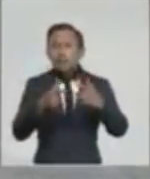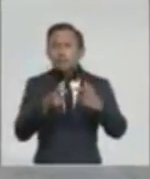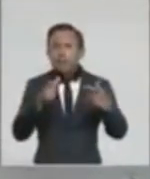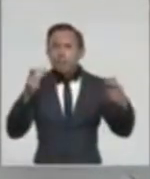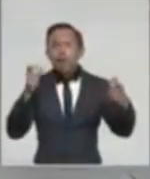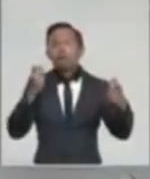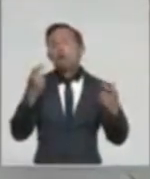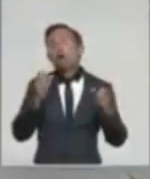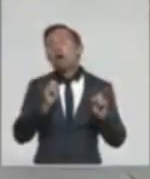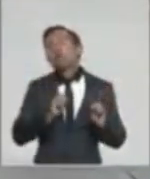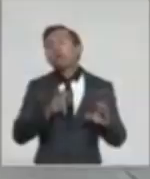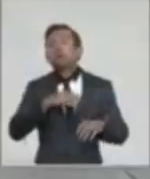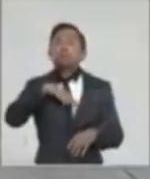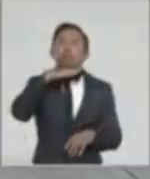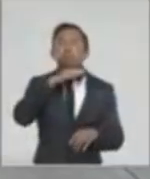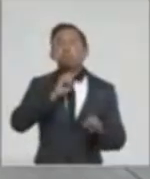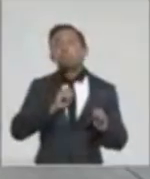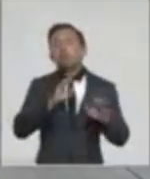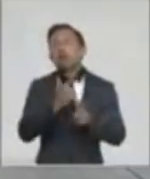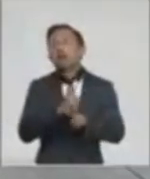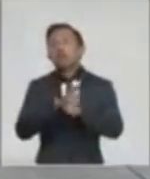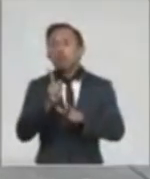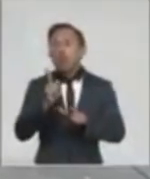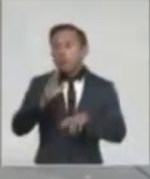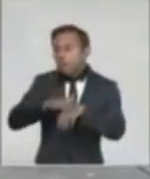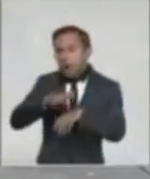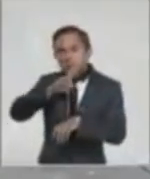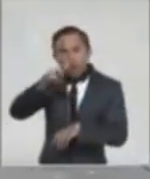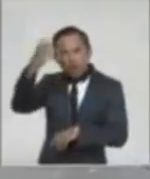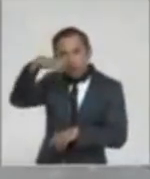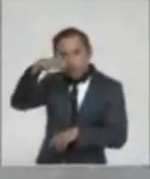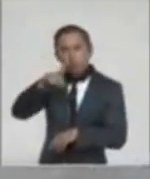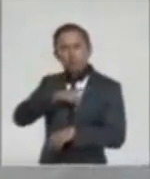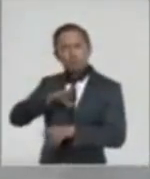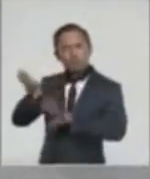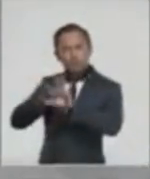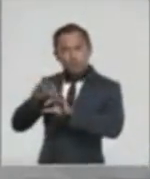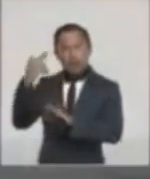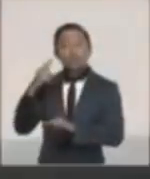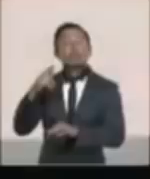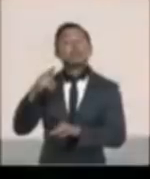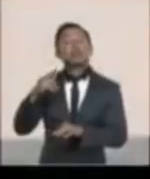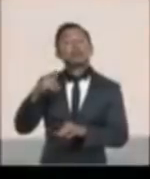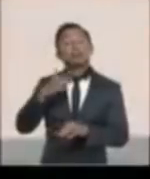contratar a los mejores y por eso tenemos que hacerlo. Nosotros trajimos en Nuevo León a la empresa de